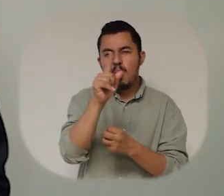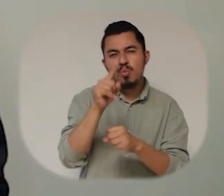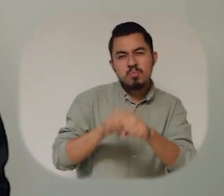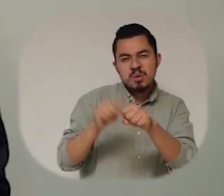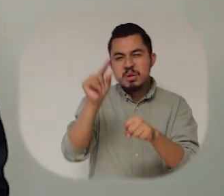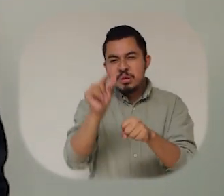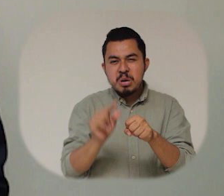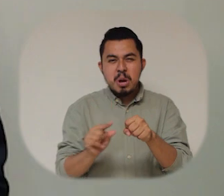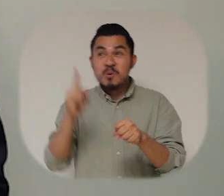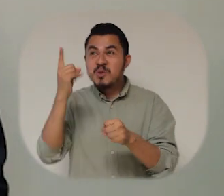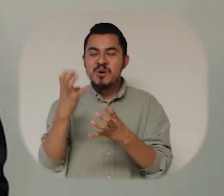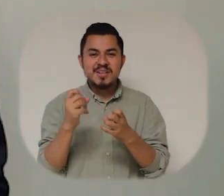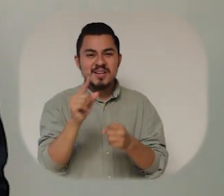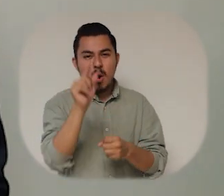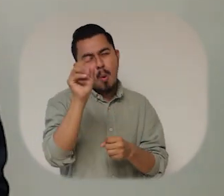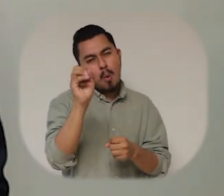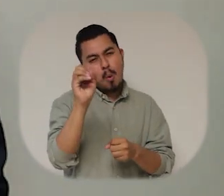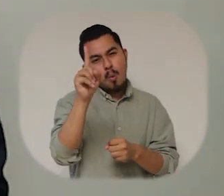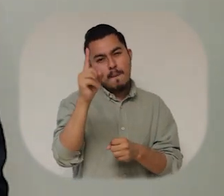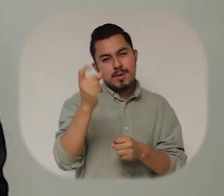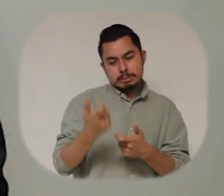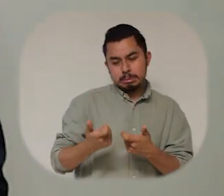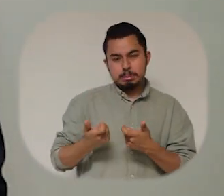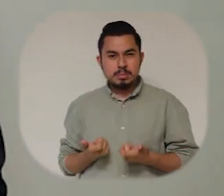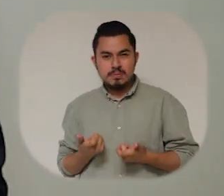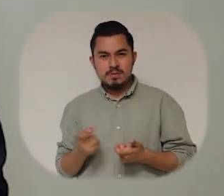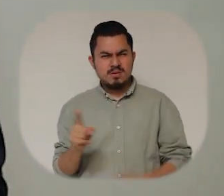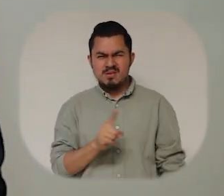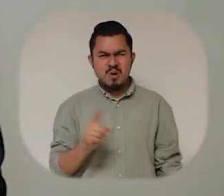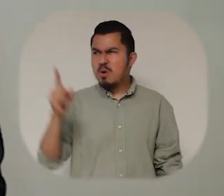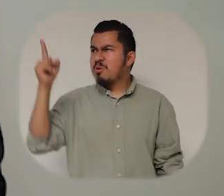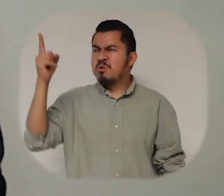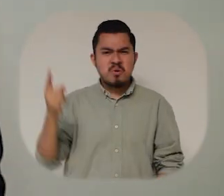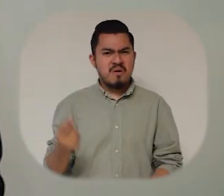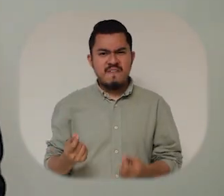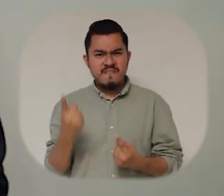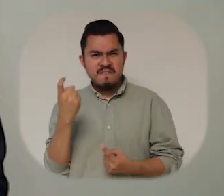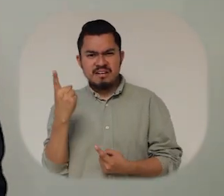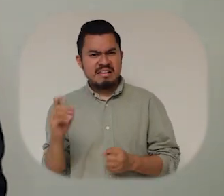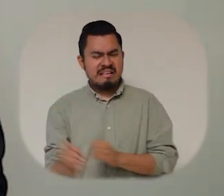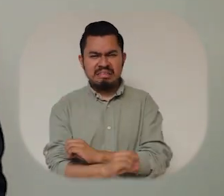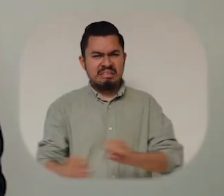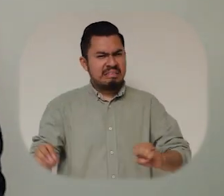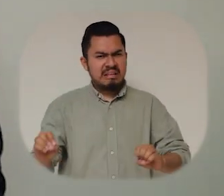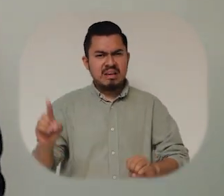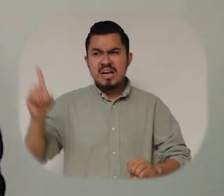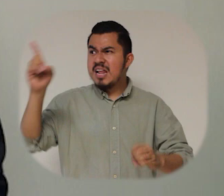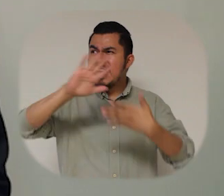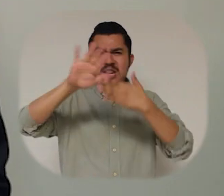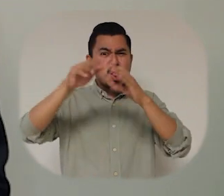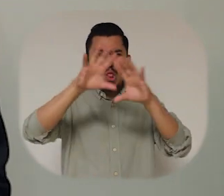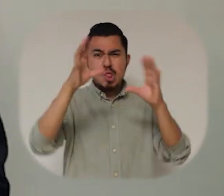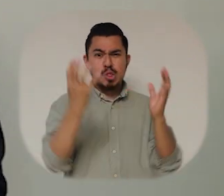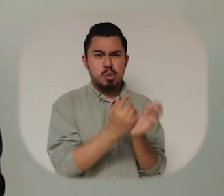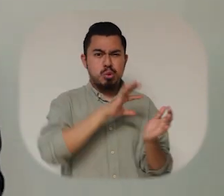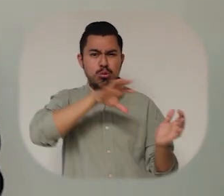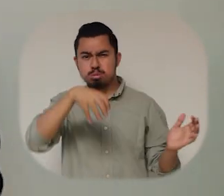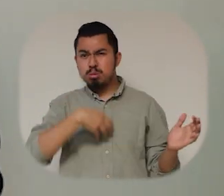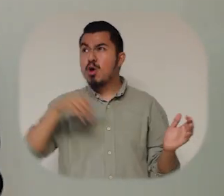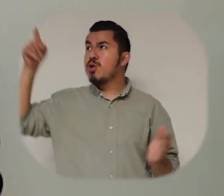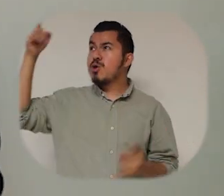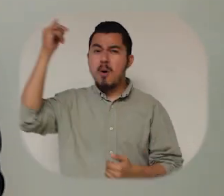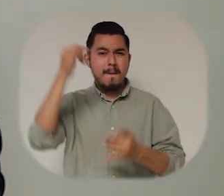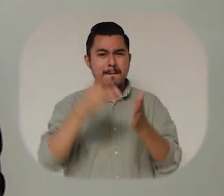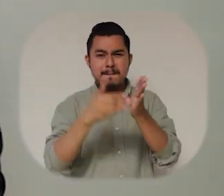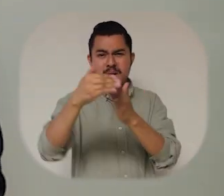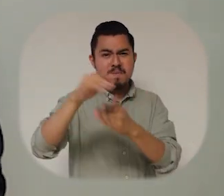tiempo o un poco de su dinero. No, es que no es alguien que le falte algo para pedirnos, sino que Él es Dios, es el todo en todo. Es